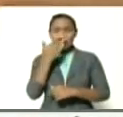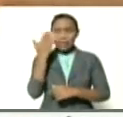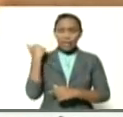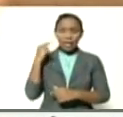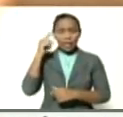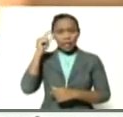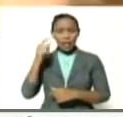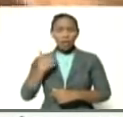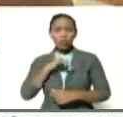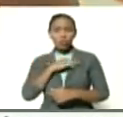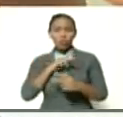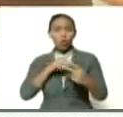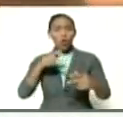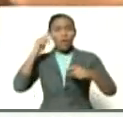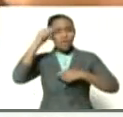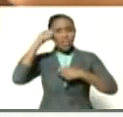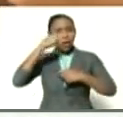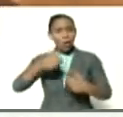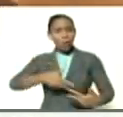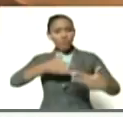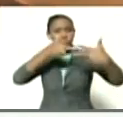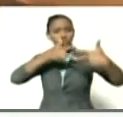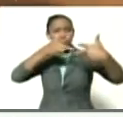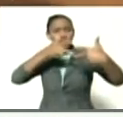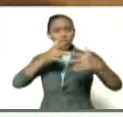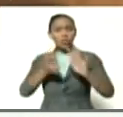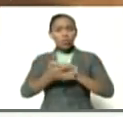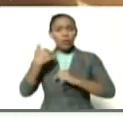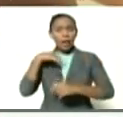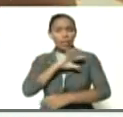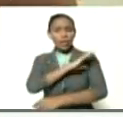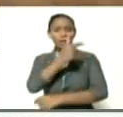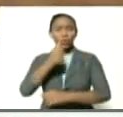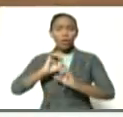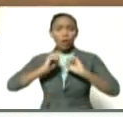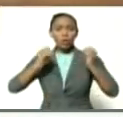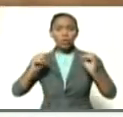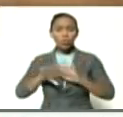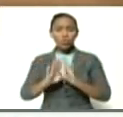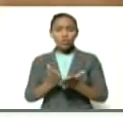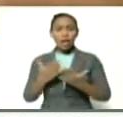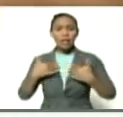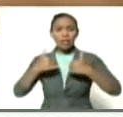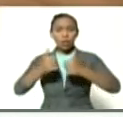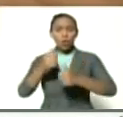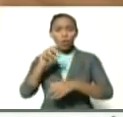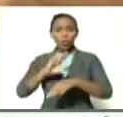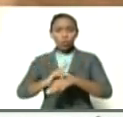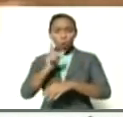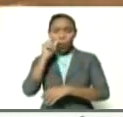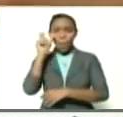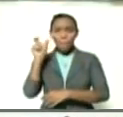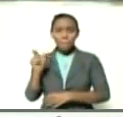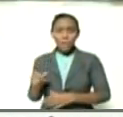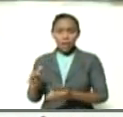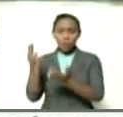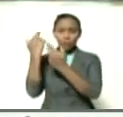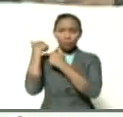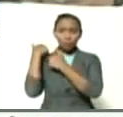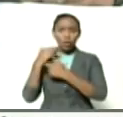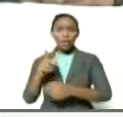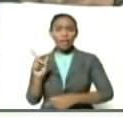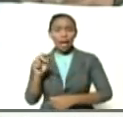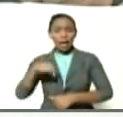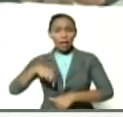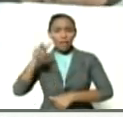tuvimos videoconferencia con el director general de la Organización Mundial de la Salud, el doctor Tedros Adhanom,